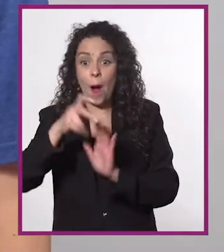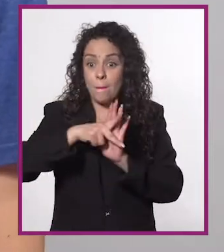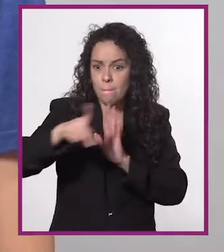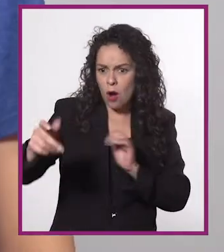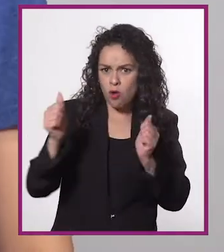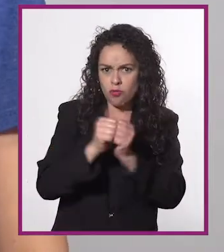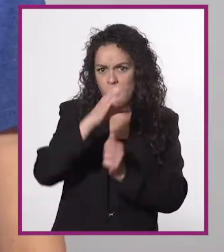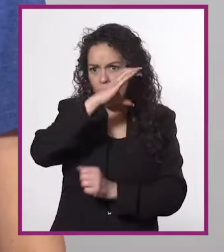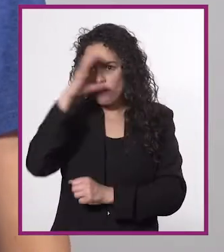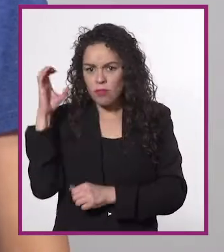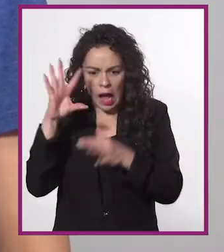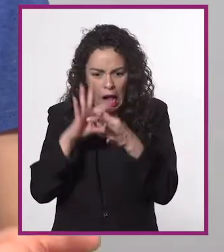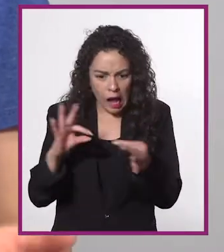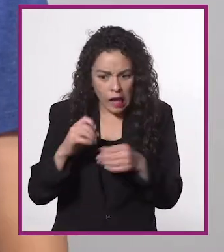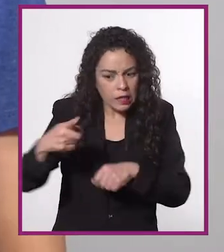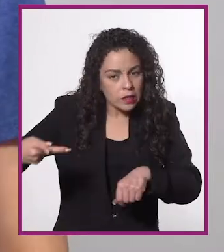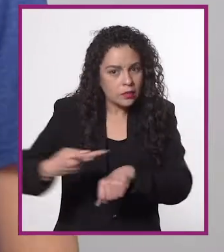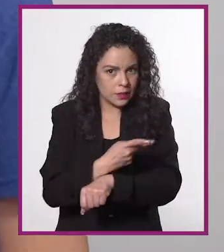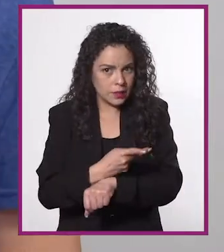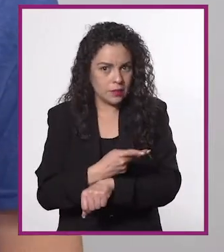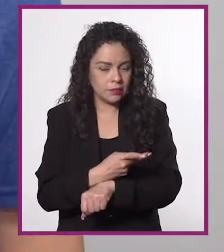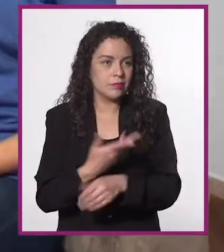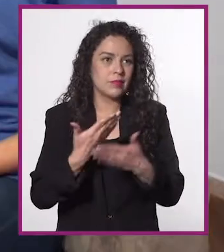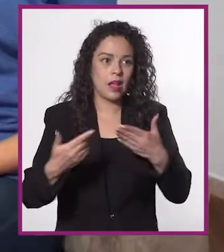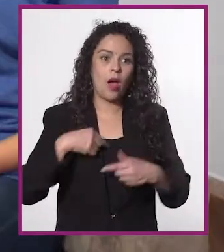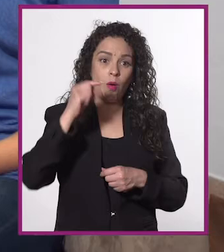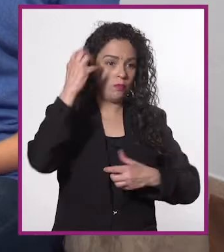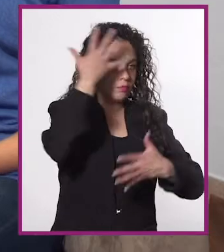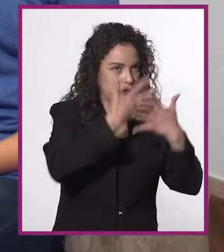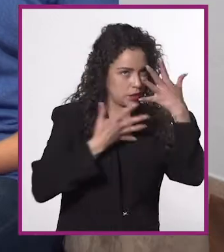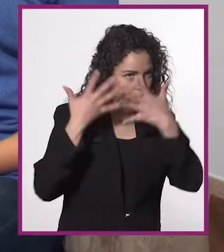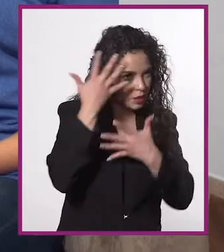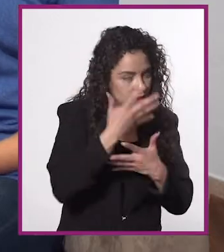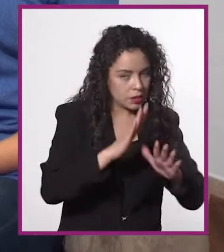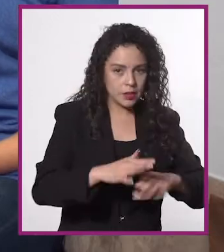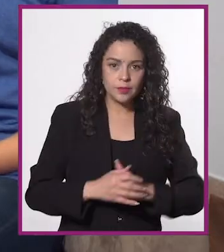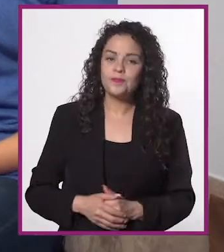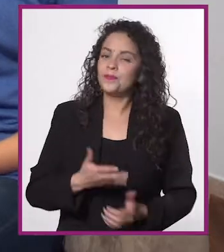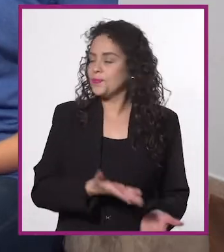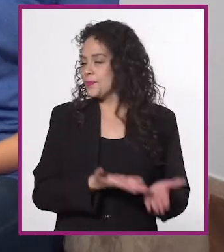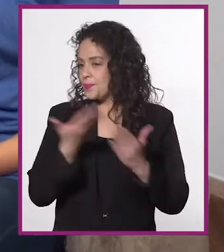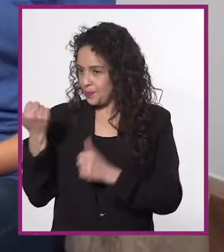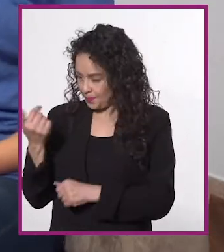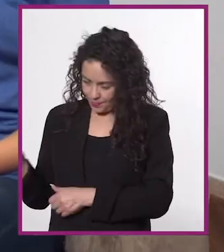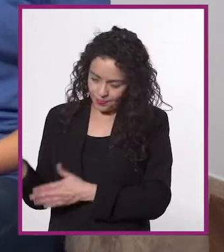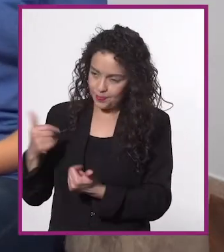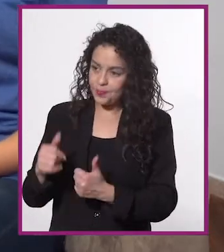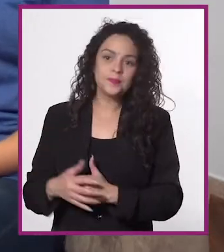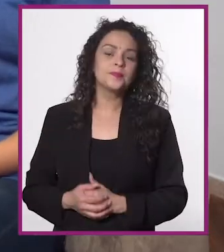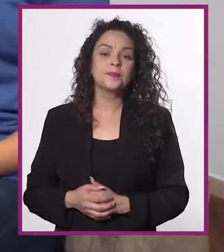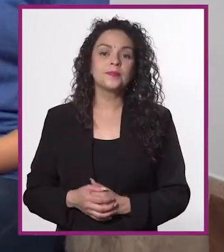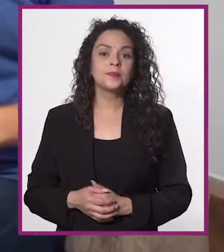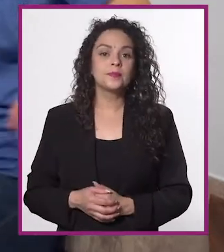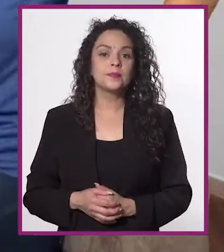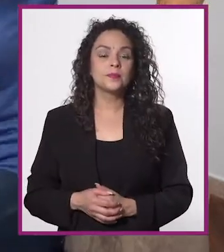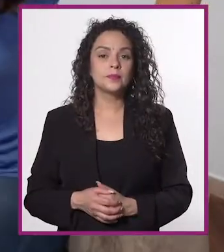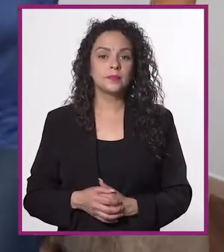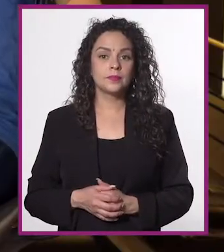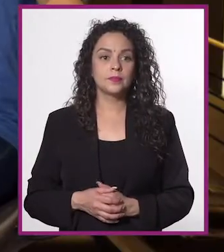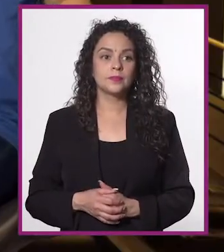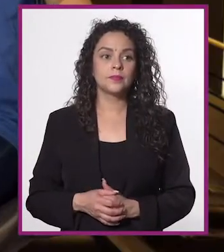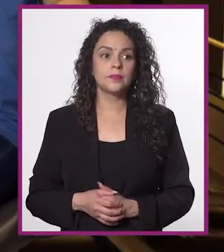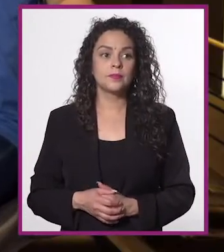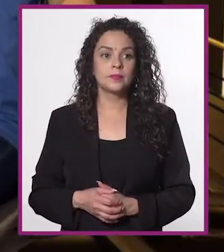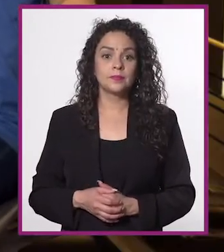un periódico de fotos y una narración de los hechos. Ahora estoy confundido. Ven, vamos. Vamos.